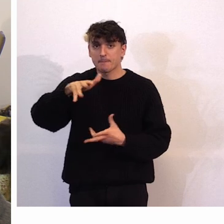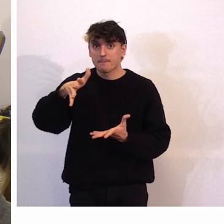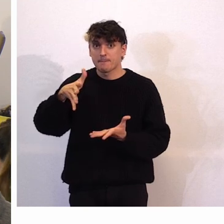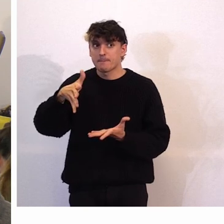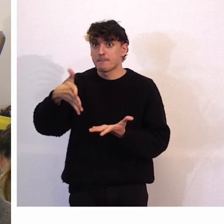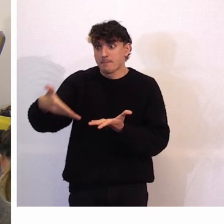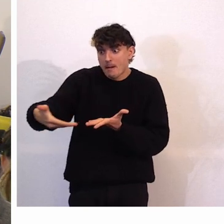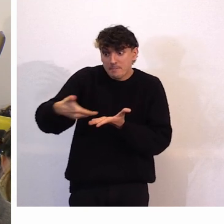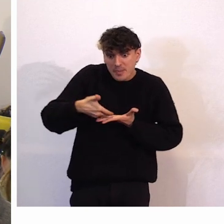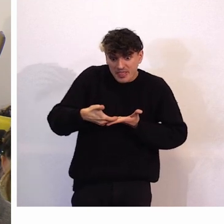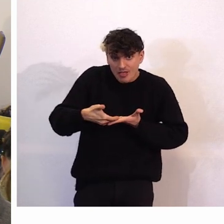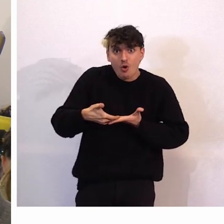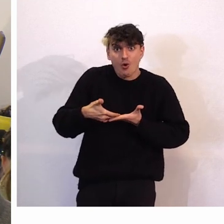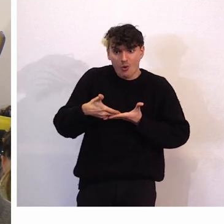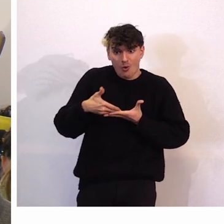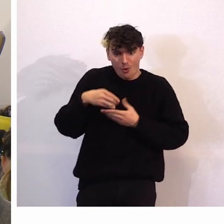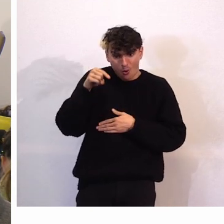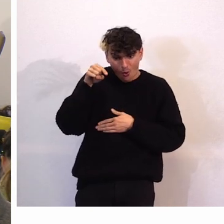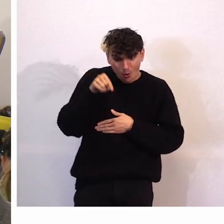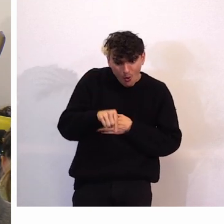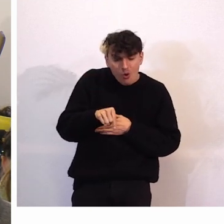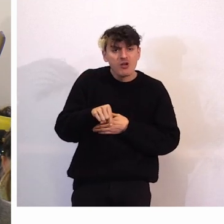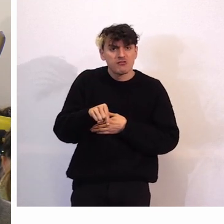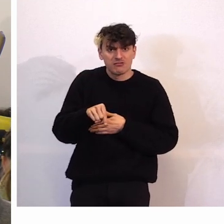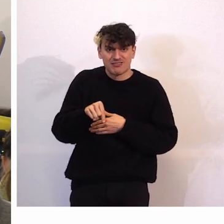pedido que comparta hoy aquí